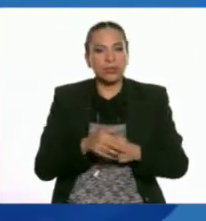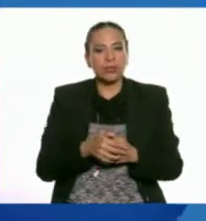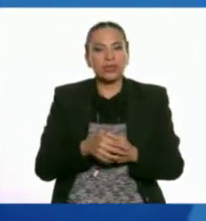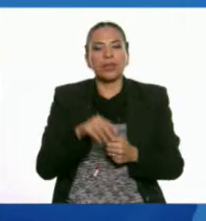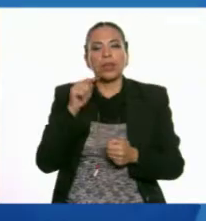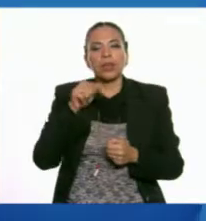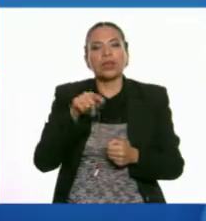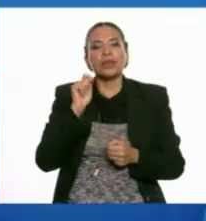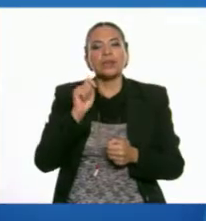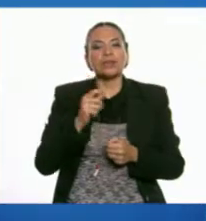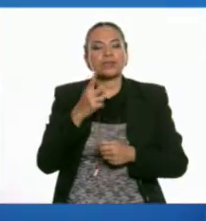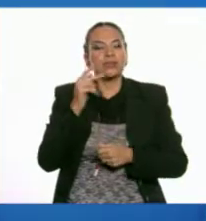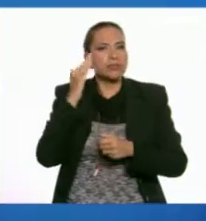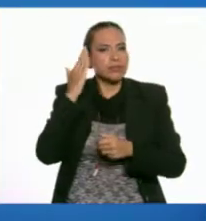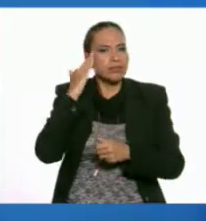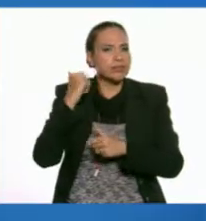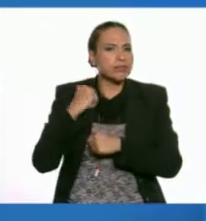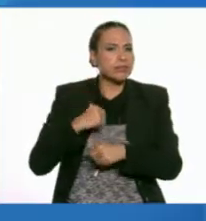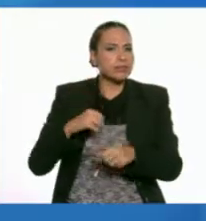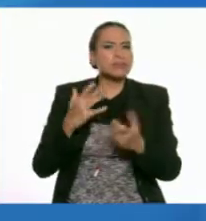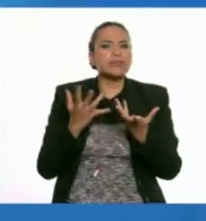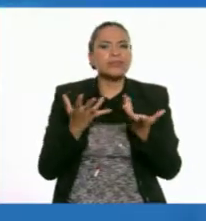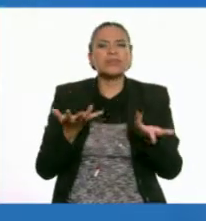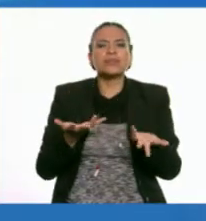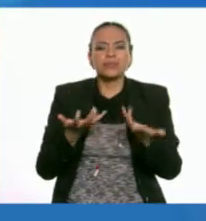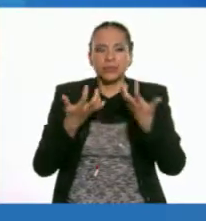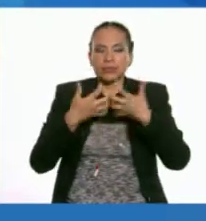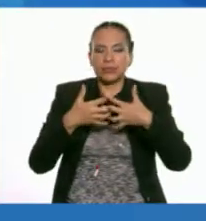el colector se encarga de